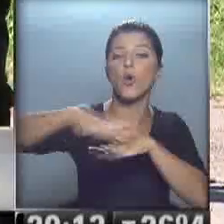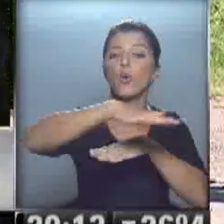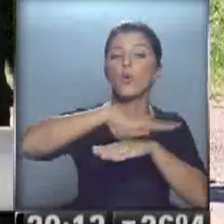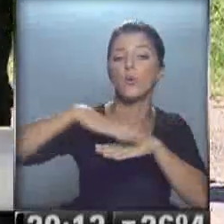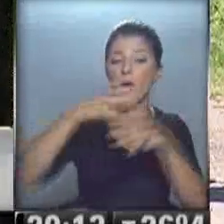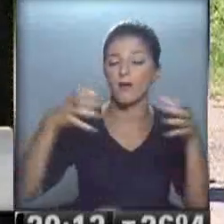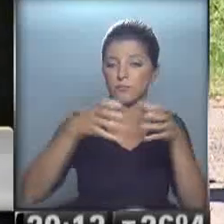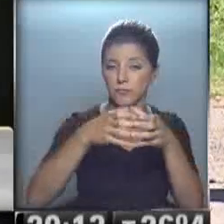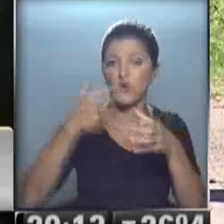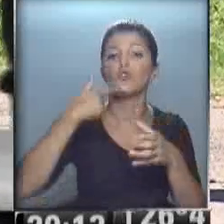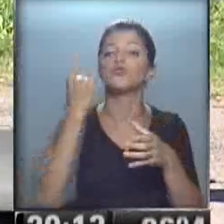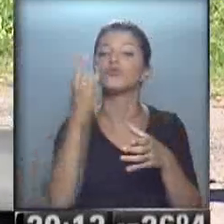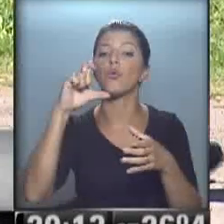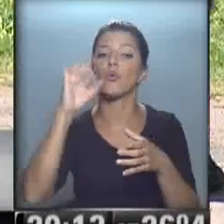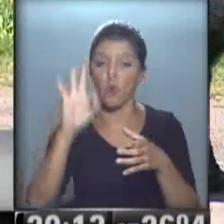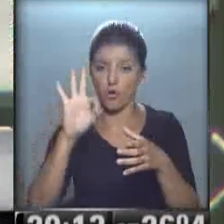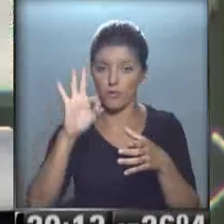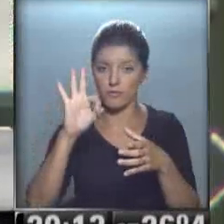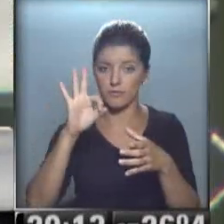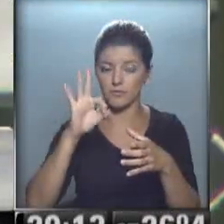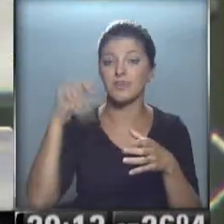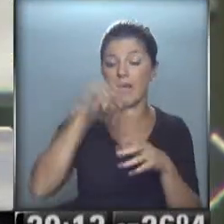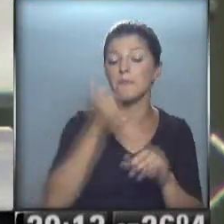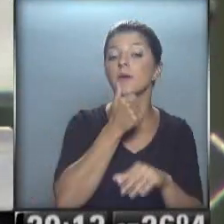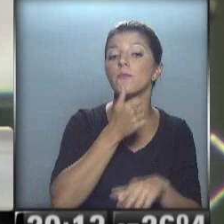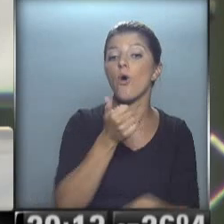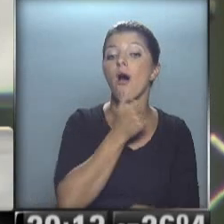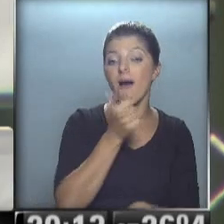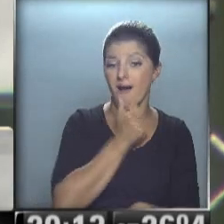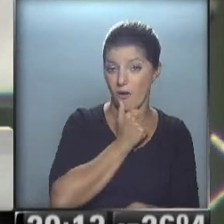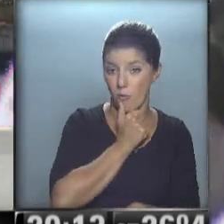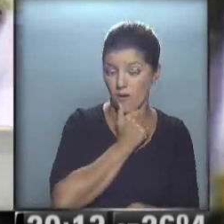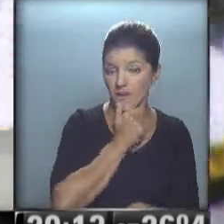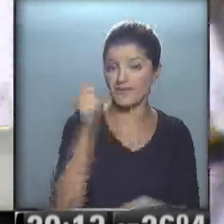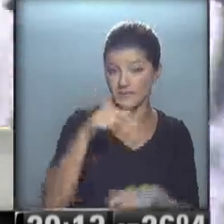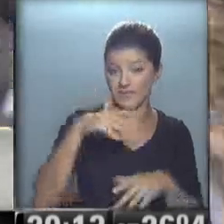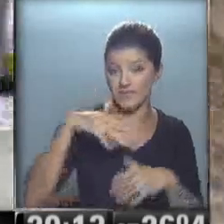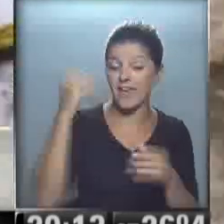de la empresa Esuco, quien opera la planta depuradora de agua de la zona, por una disputa